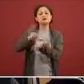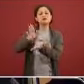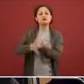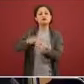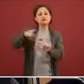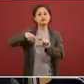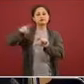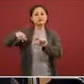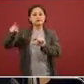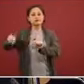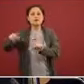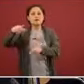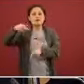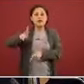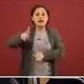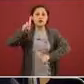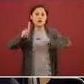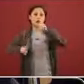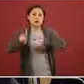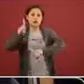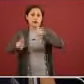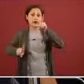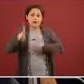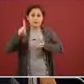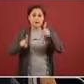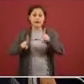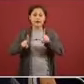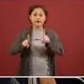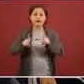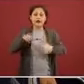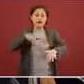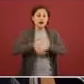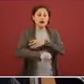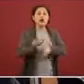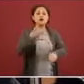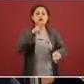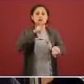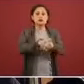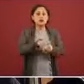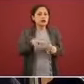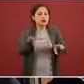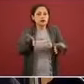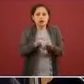su estado clínico al momento de la hospitalización.